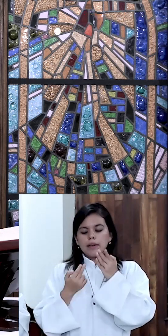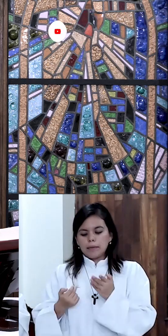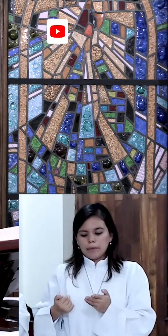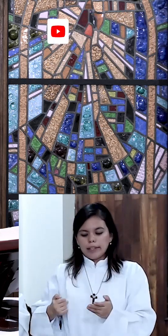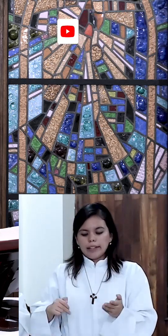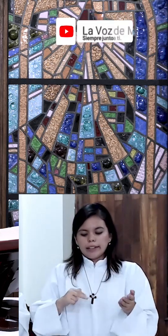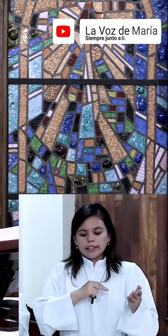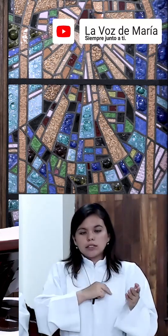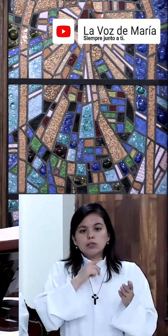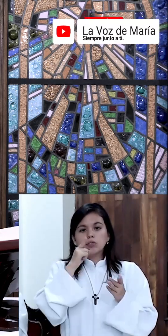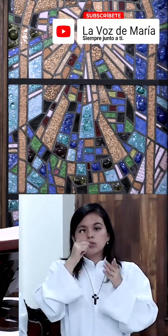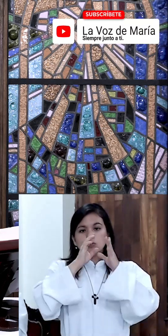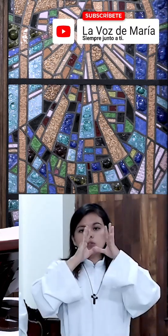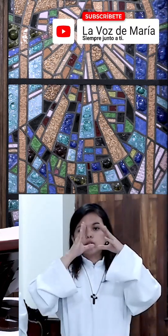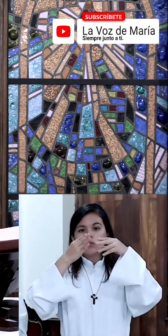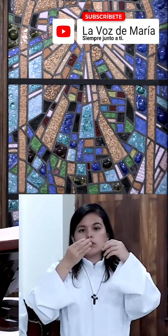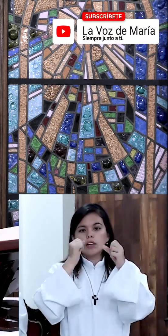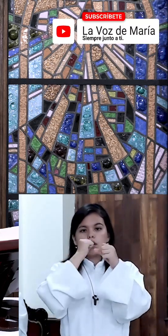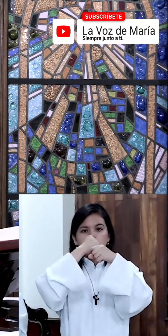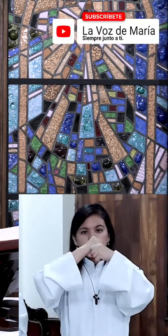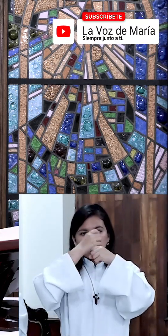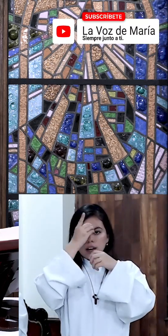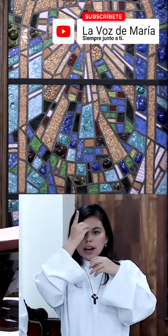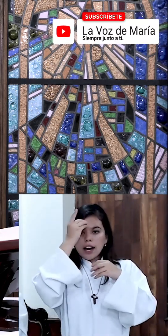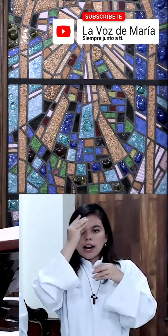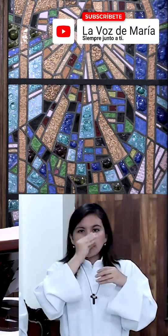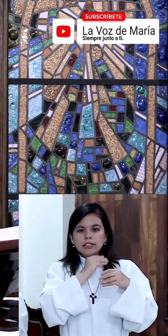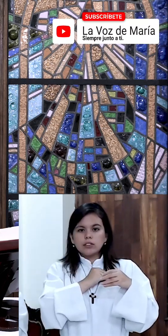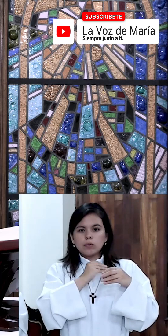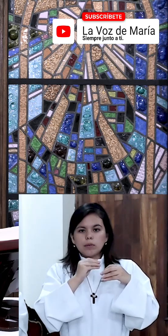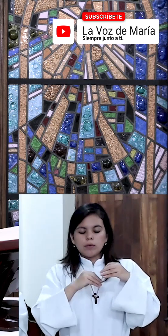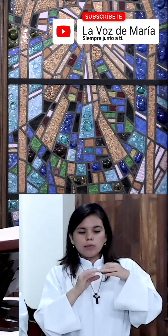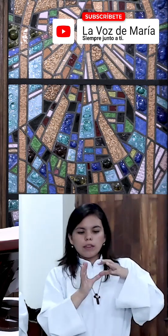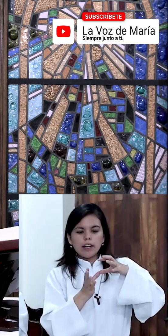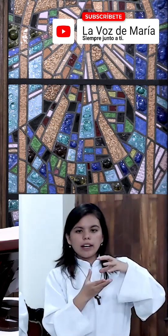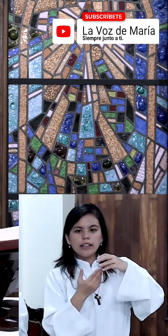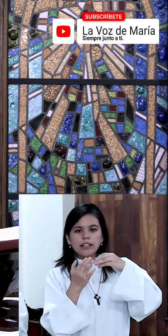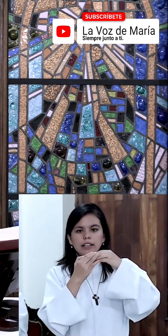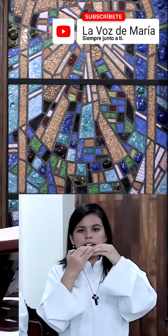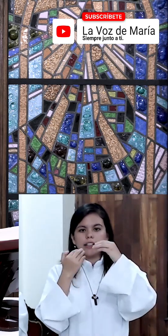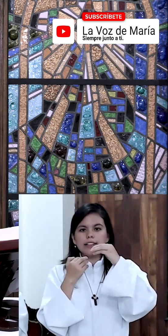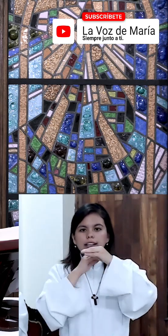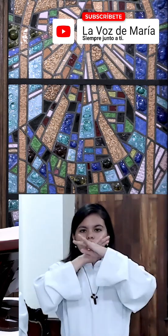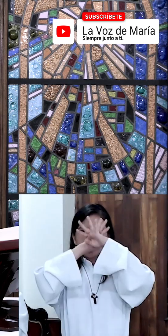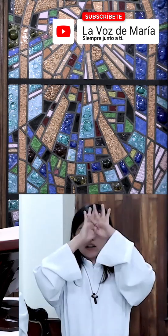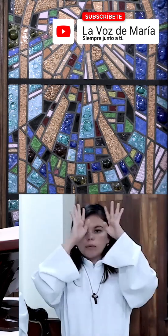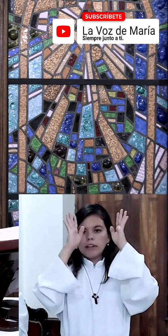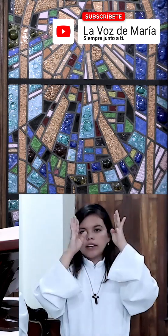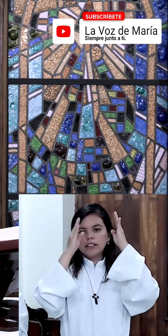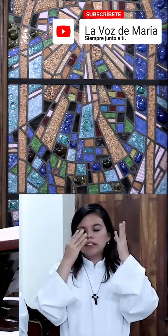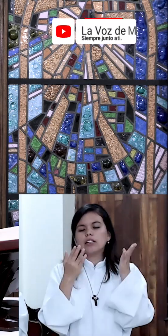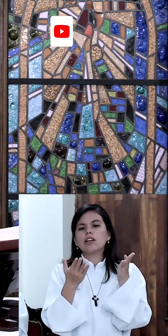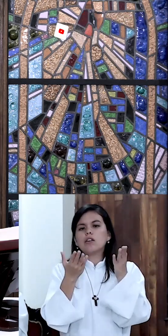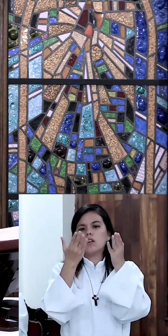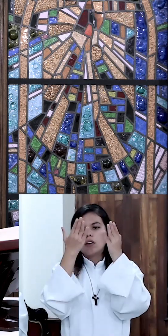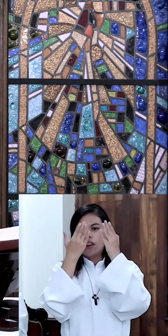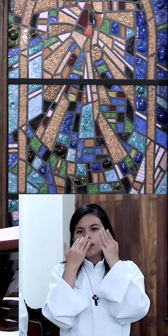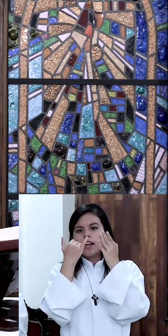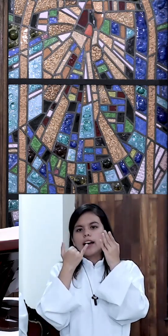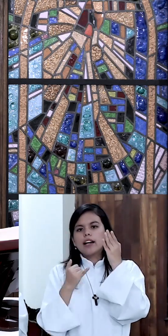nombre. Venga a nosotros tu reino. Hágase tu voluntad en la tierra como en el